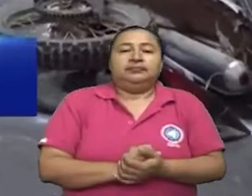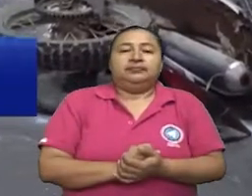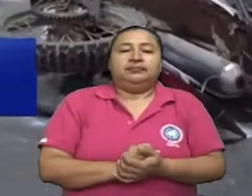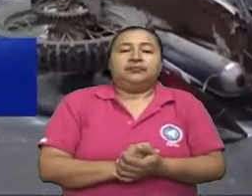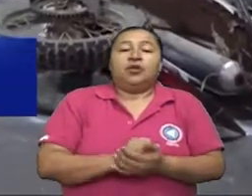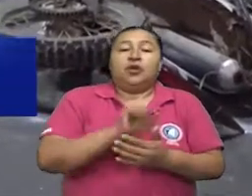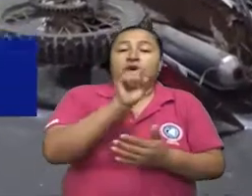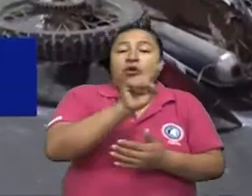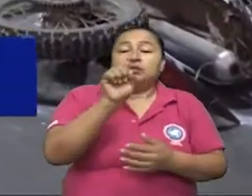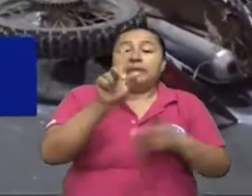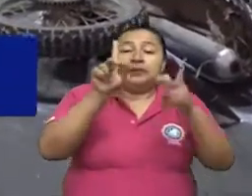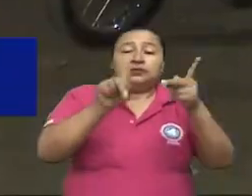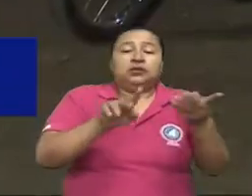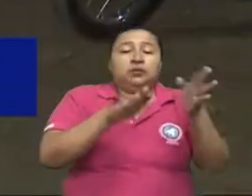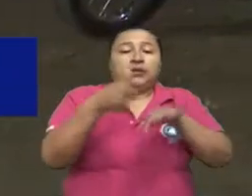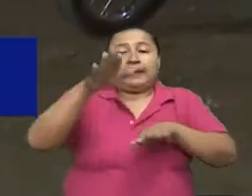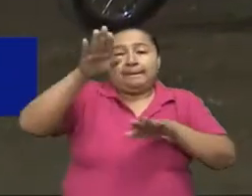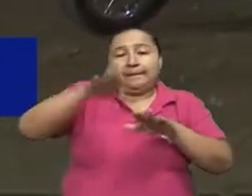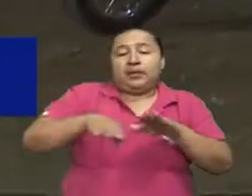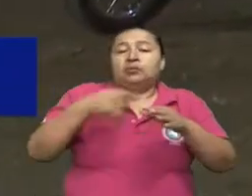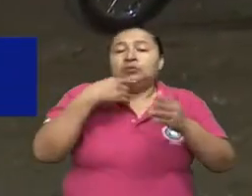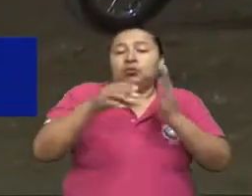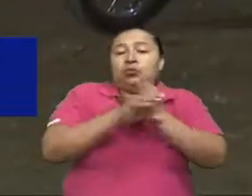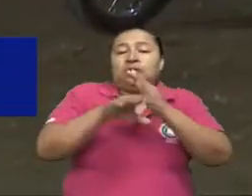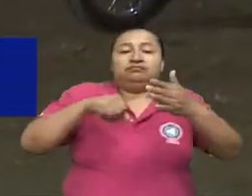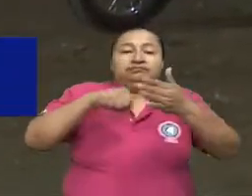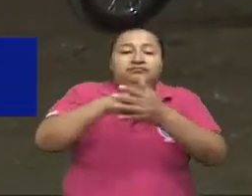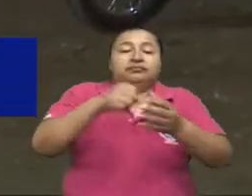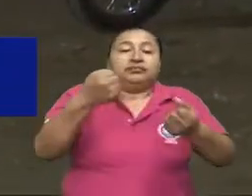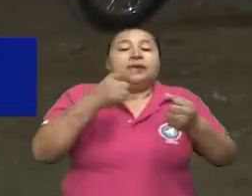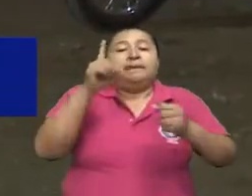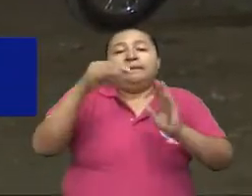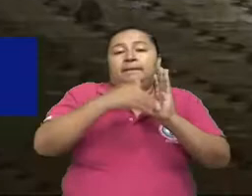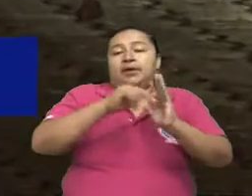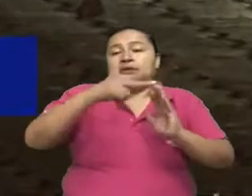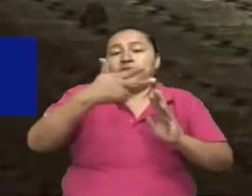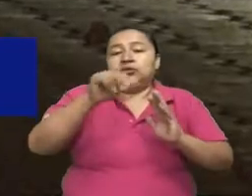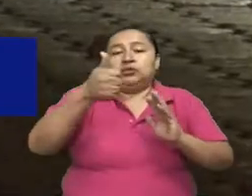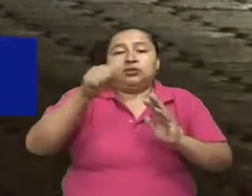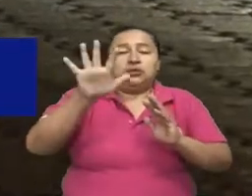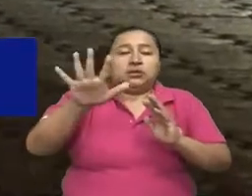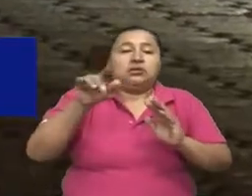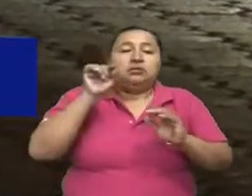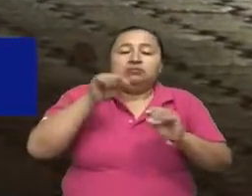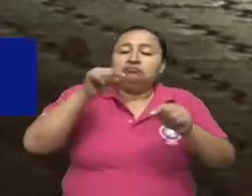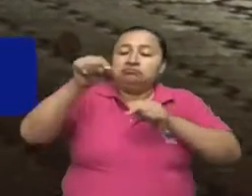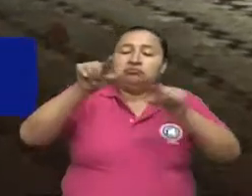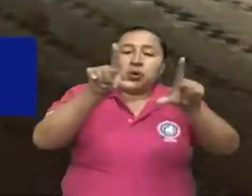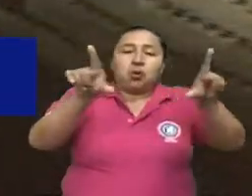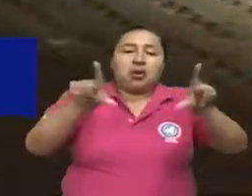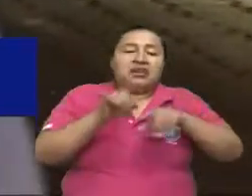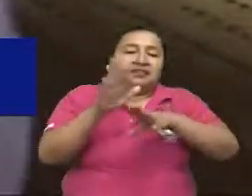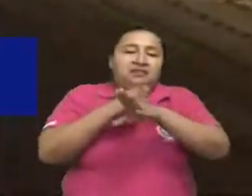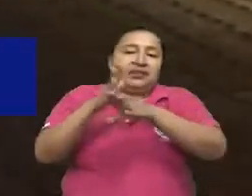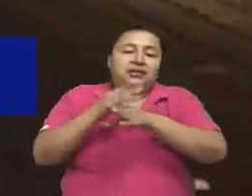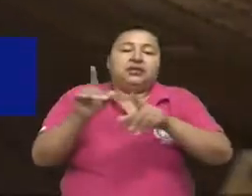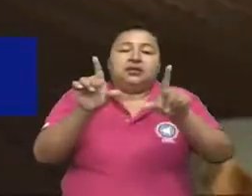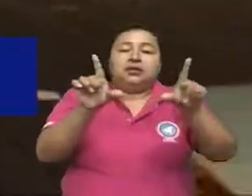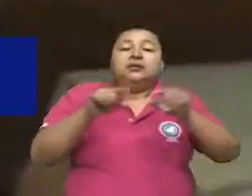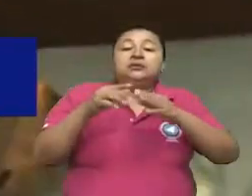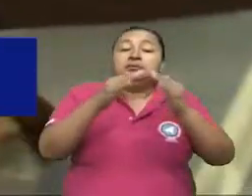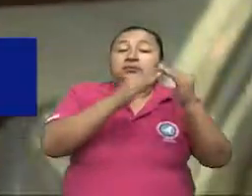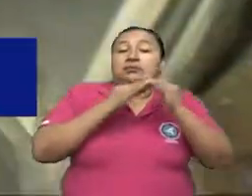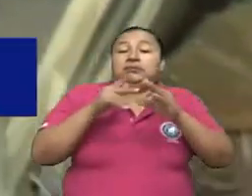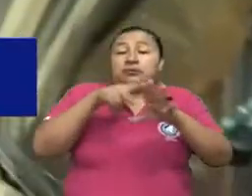11 fallecidos menos por accidentes de tránsito y 1.865 puntos de regulación en zonas urbanas y